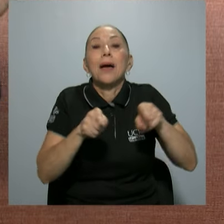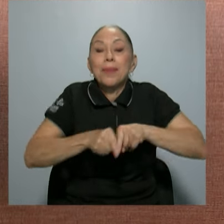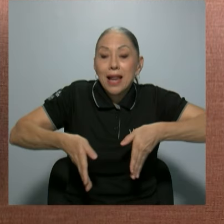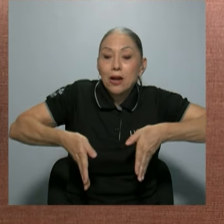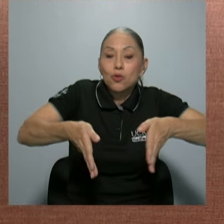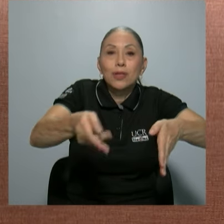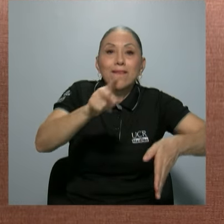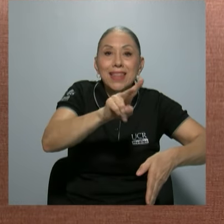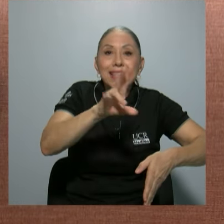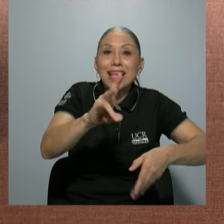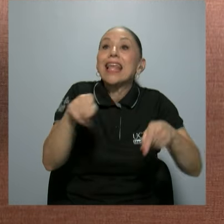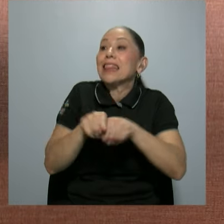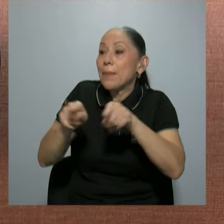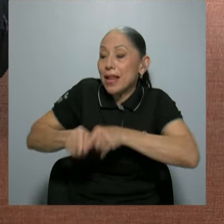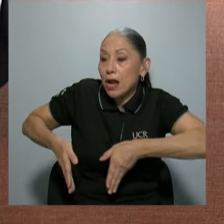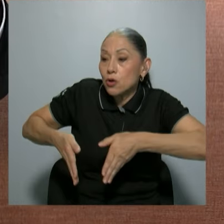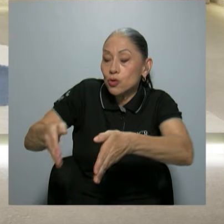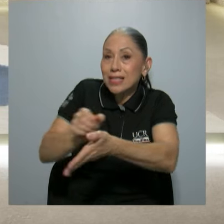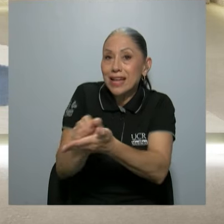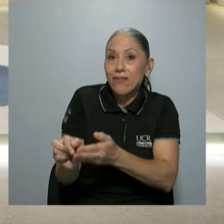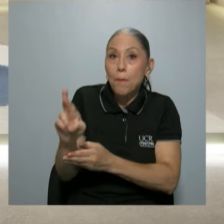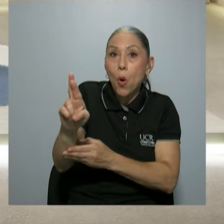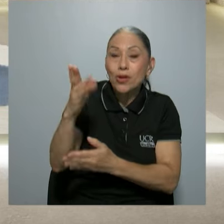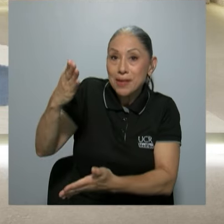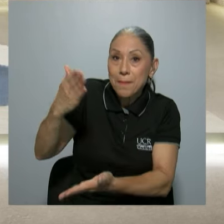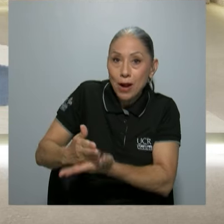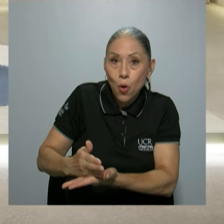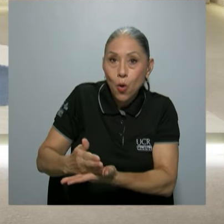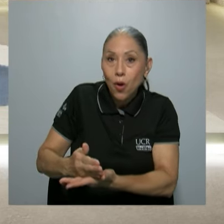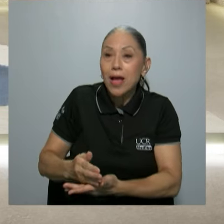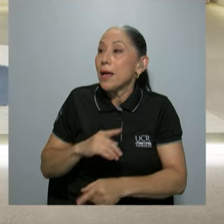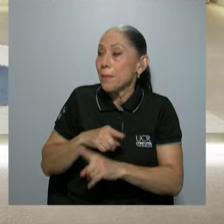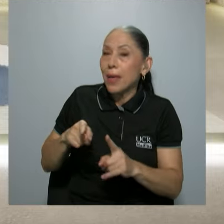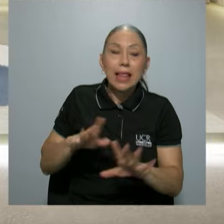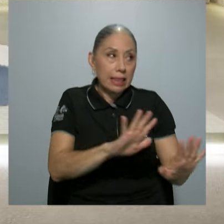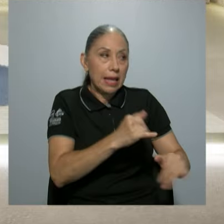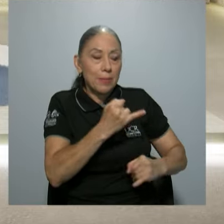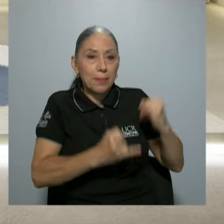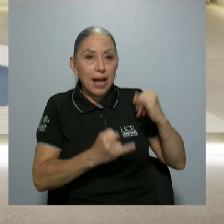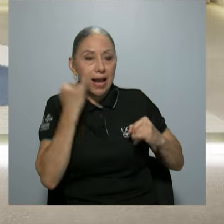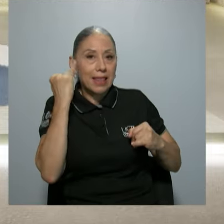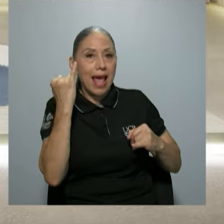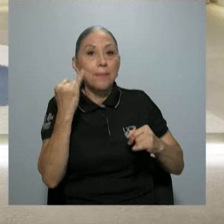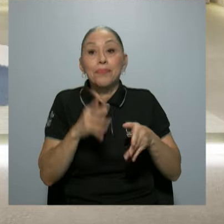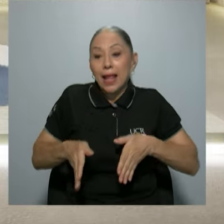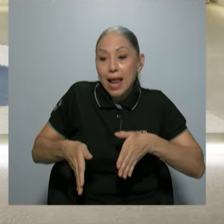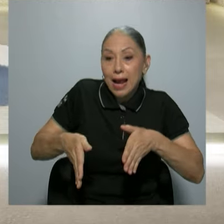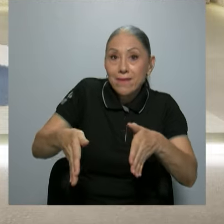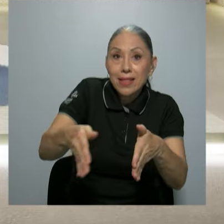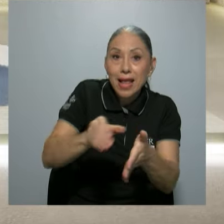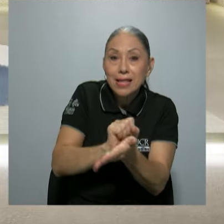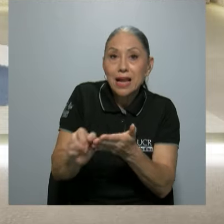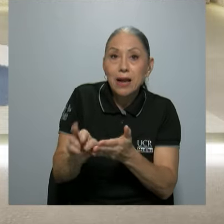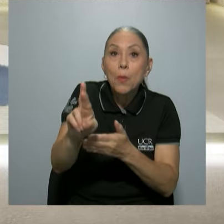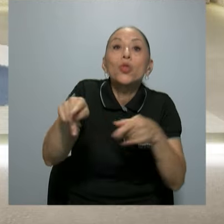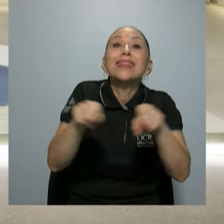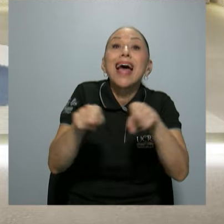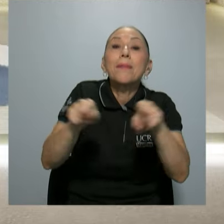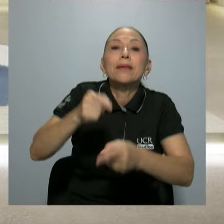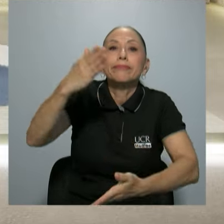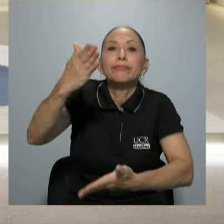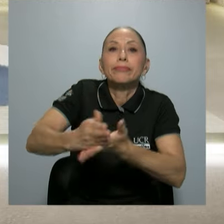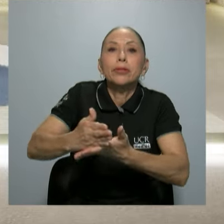la de San Ramón. Por eso se lo pregunté, la UAS. Pero déjeme terminar la idea. O sea, la de San Ramón, por ejemplo, también se paró, se detuvo esa obra